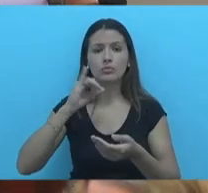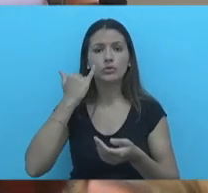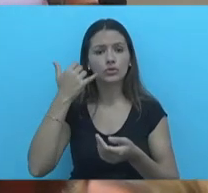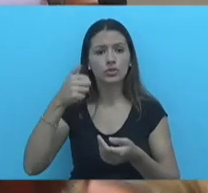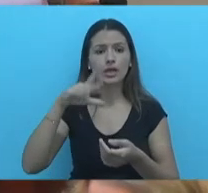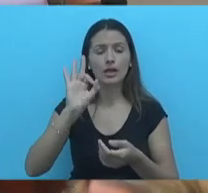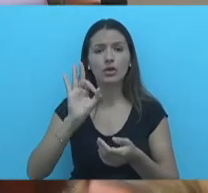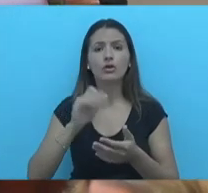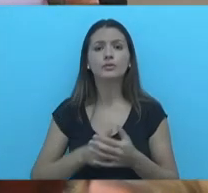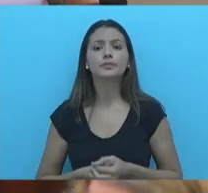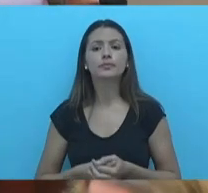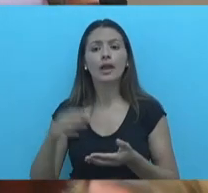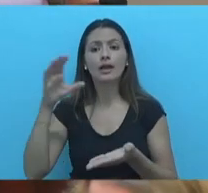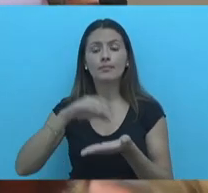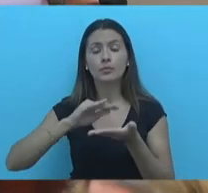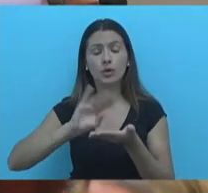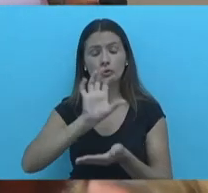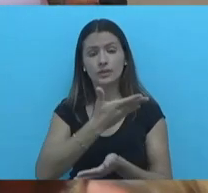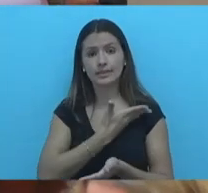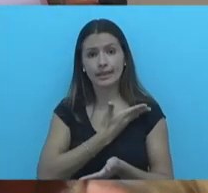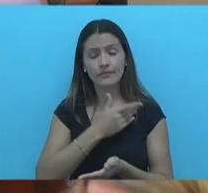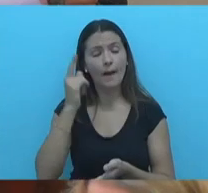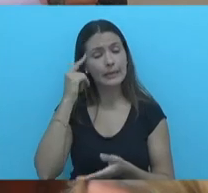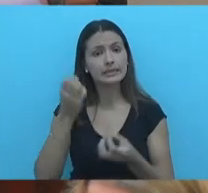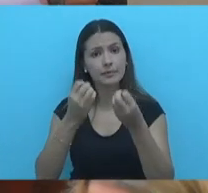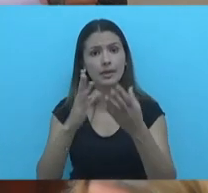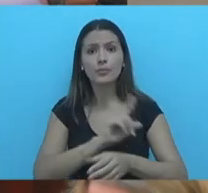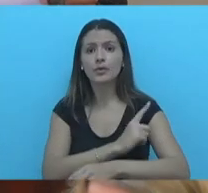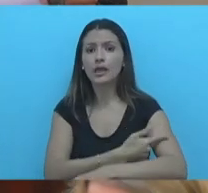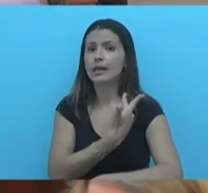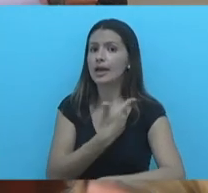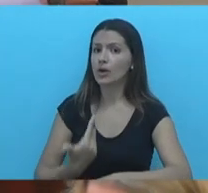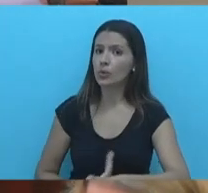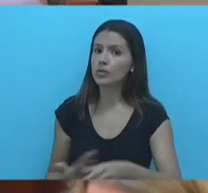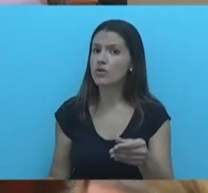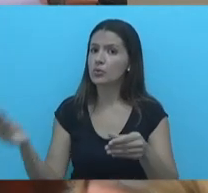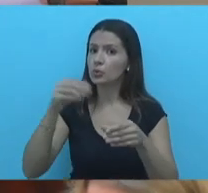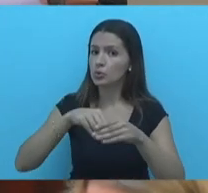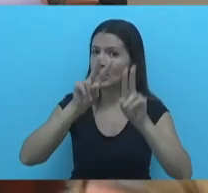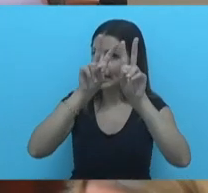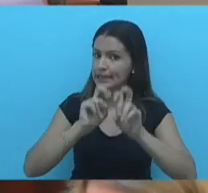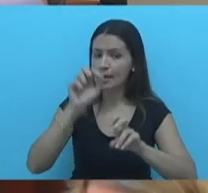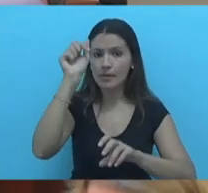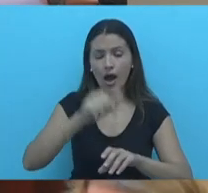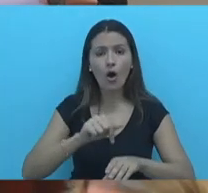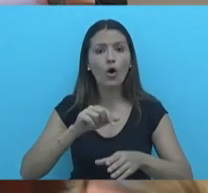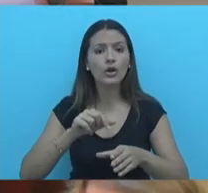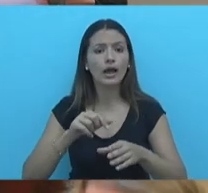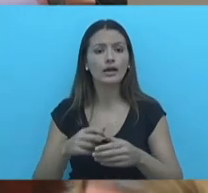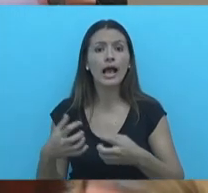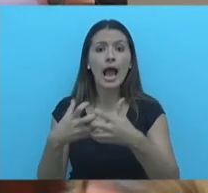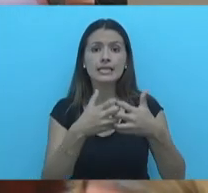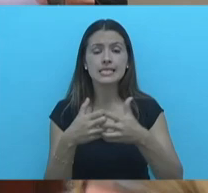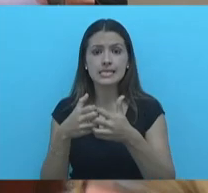Cámara de Diputados de la Provincia de Santa Fe vería con agrado que el Poder Ejecutivo incluya en el temario para ser tratado en periodo de